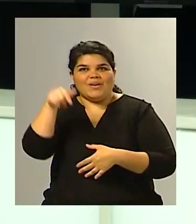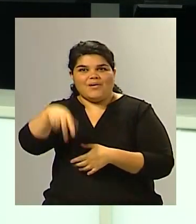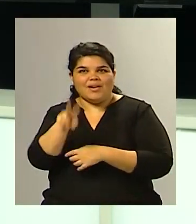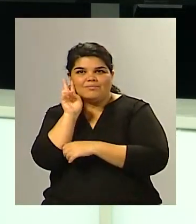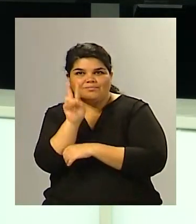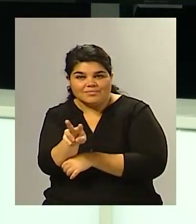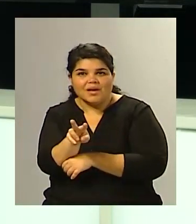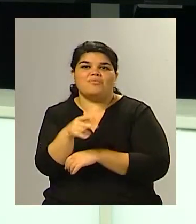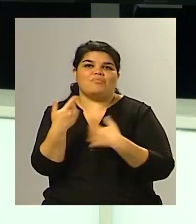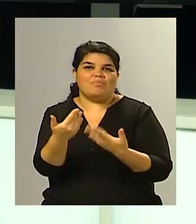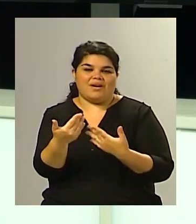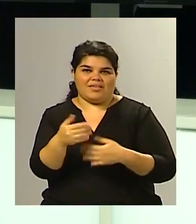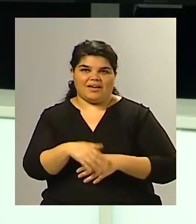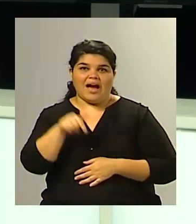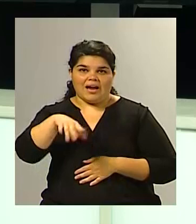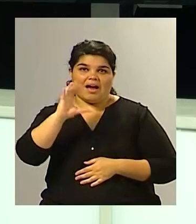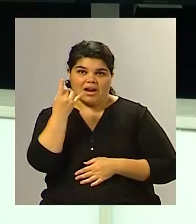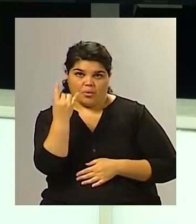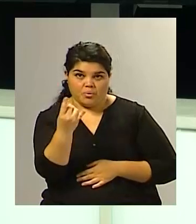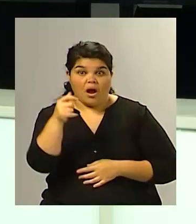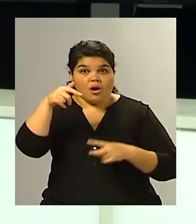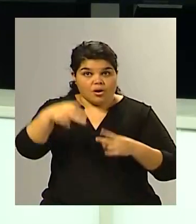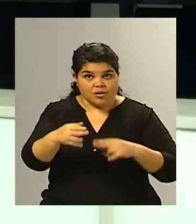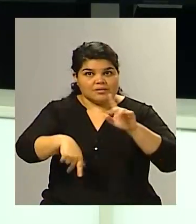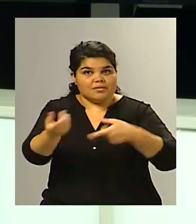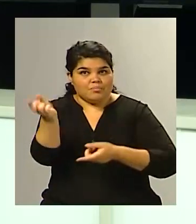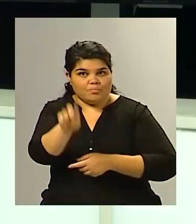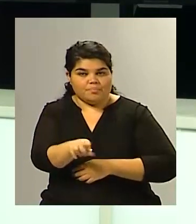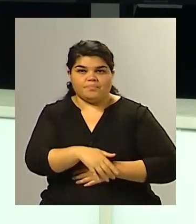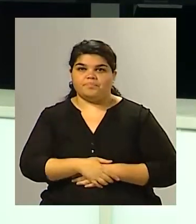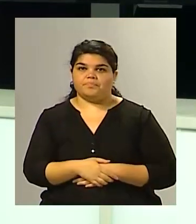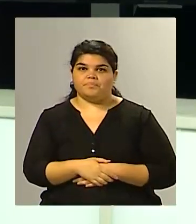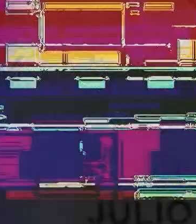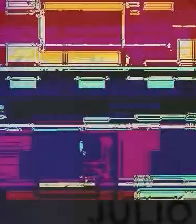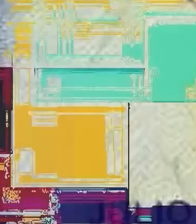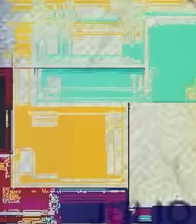lado en la sintonía de Señal 1. Vamos a una pausa, enseguida regresamos.